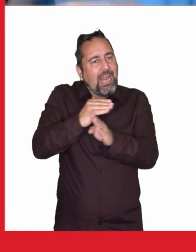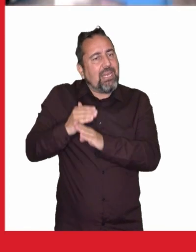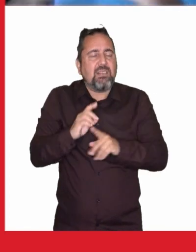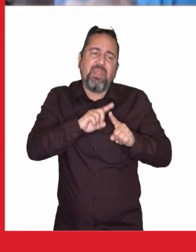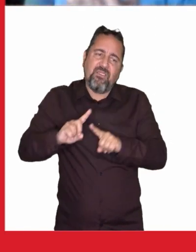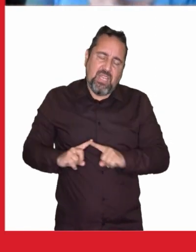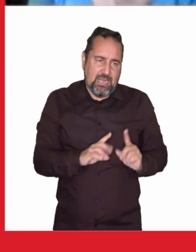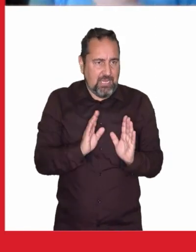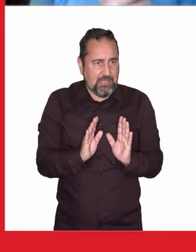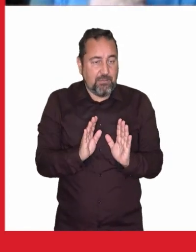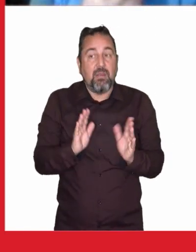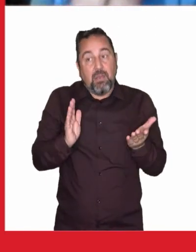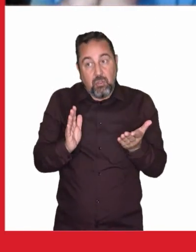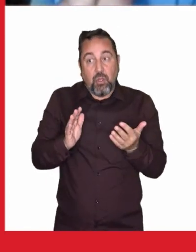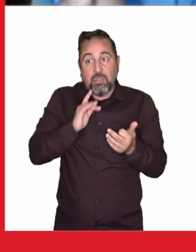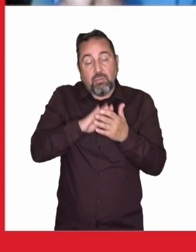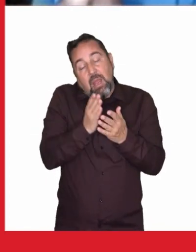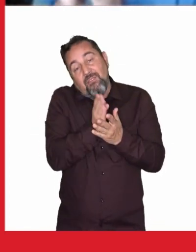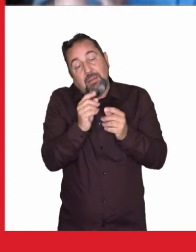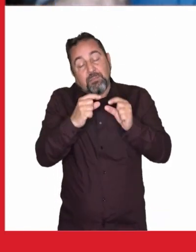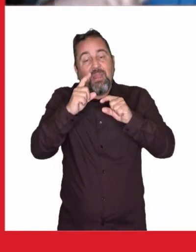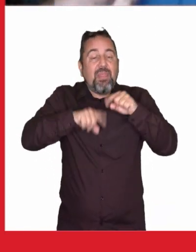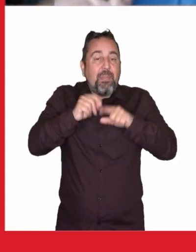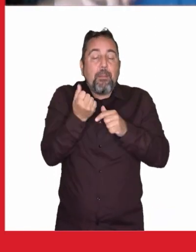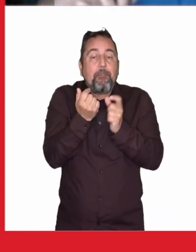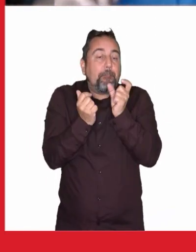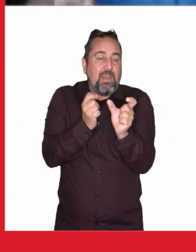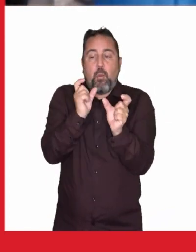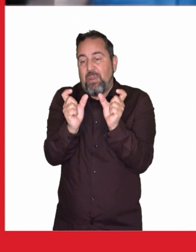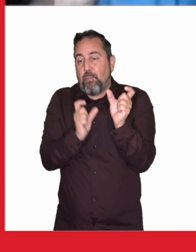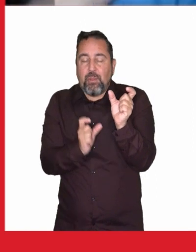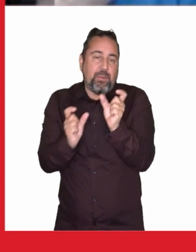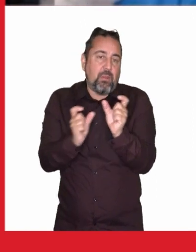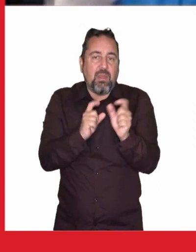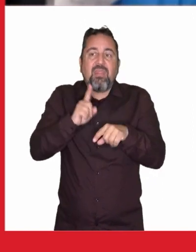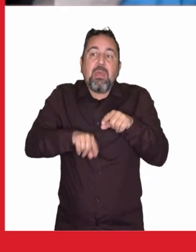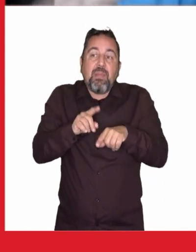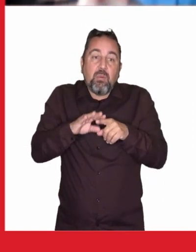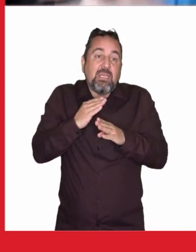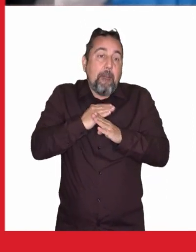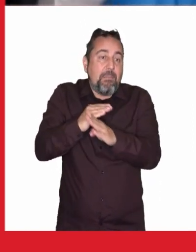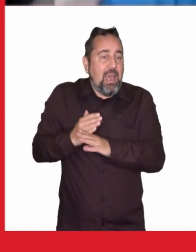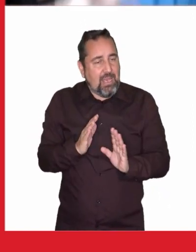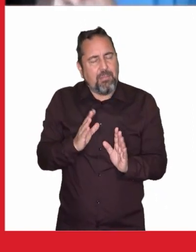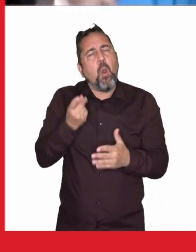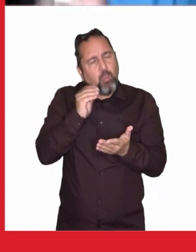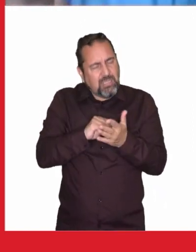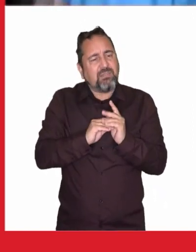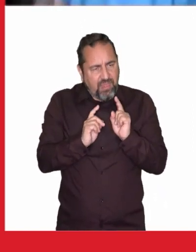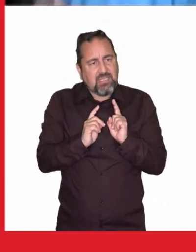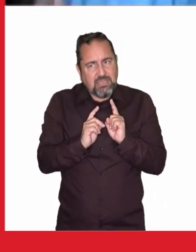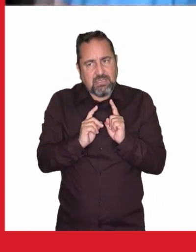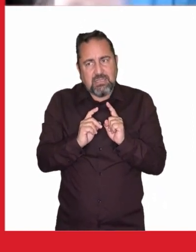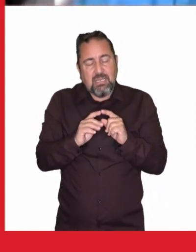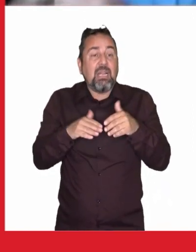precios diferentes, también tienen estrategias de márgenes diferentes, ¿no? Entonces, al final es una derivada, ¿no? Porque como el precio va a marcar, el precio menos el coste va a